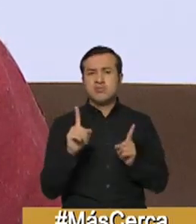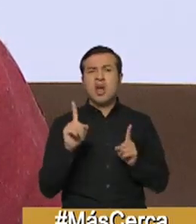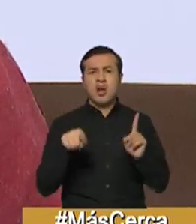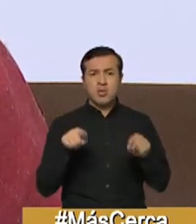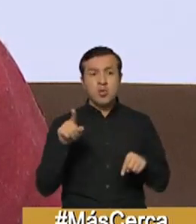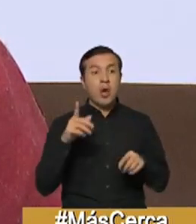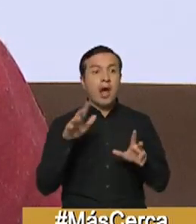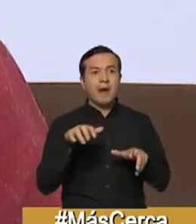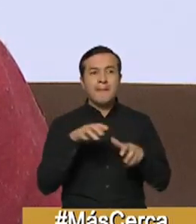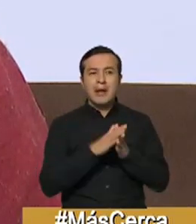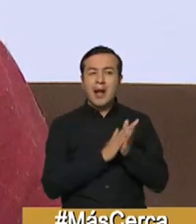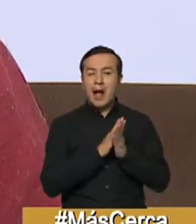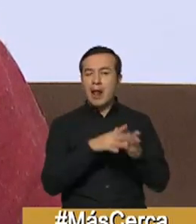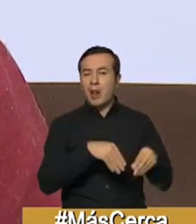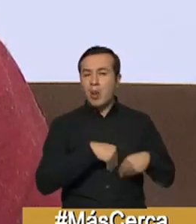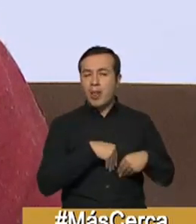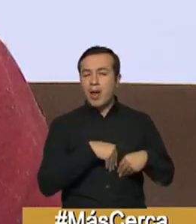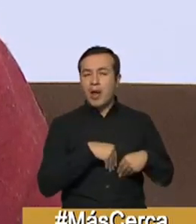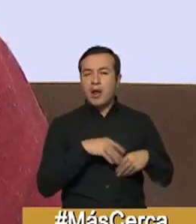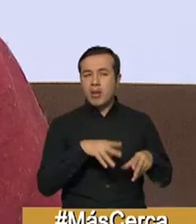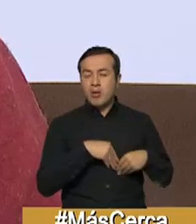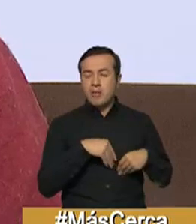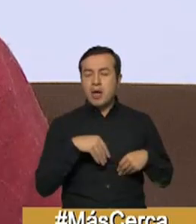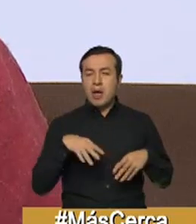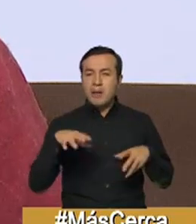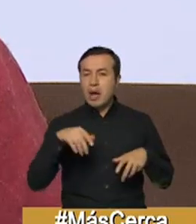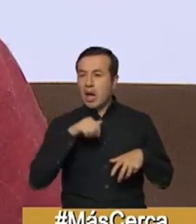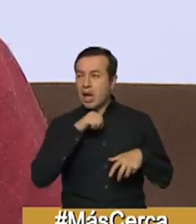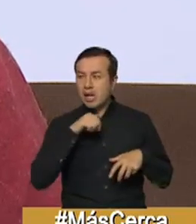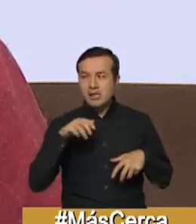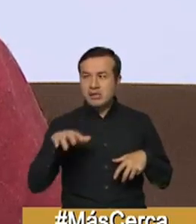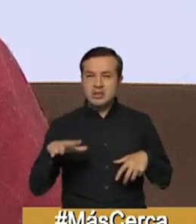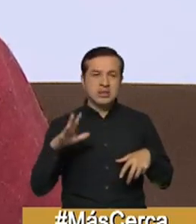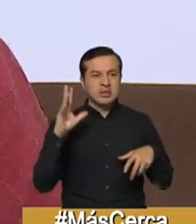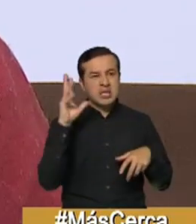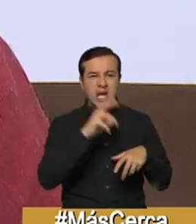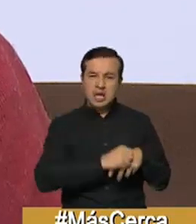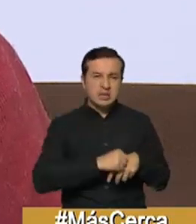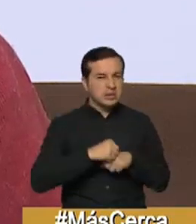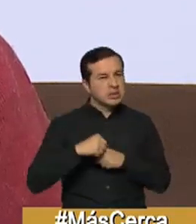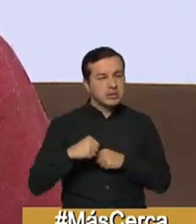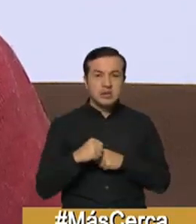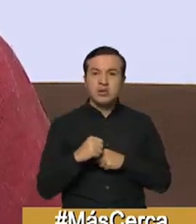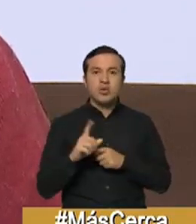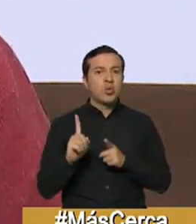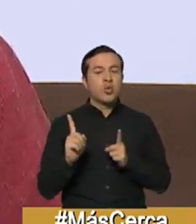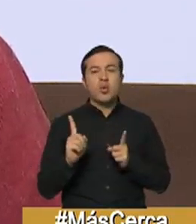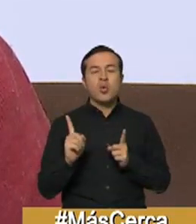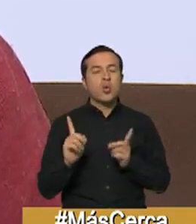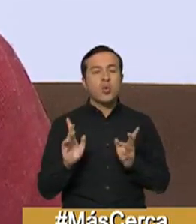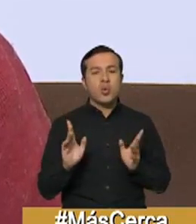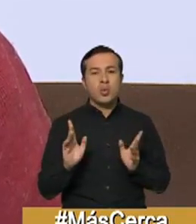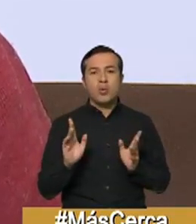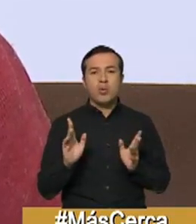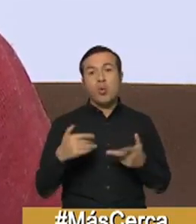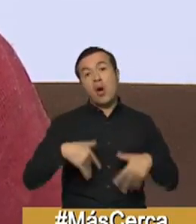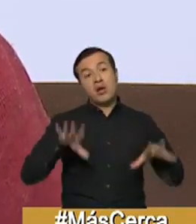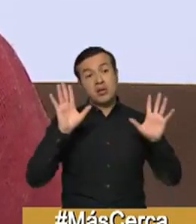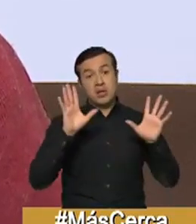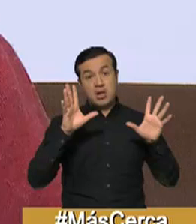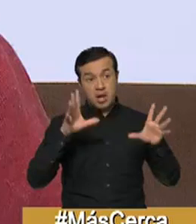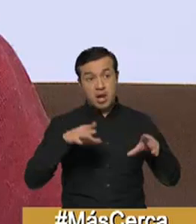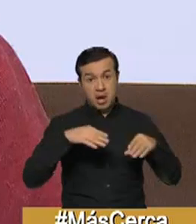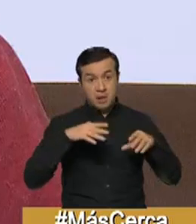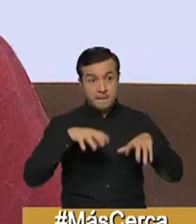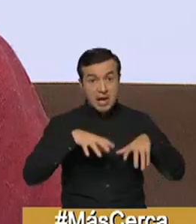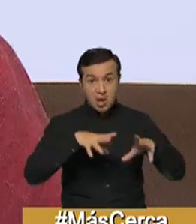que saber con qué familia hay que... No es nomás de decir yo quiero el perro y no. Hay que tener